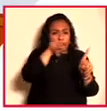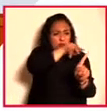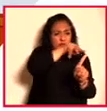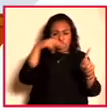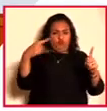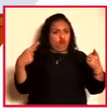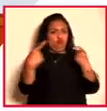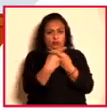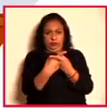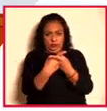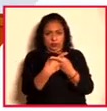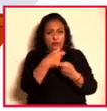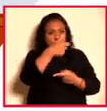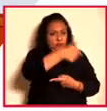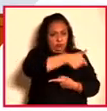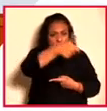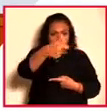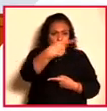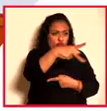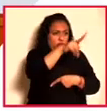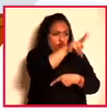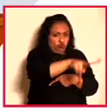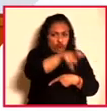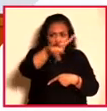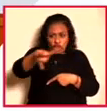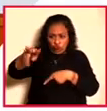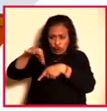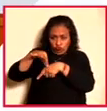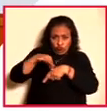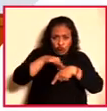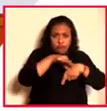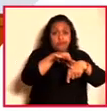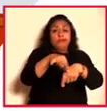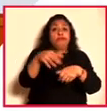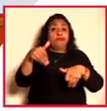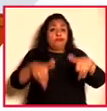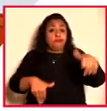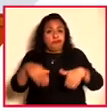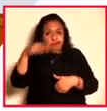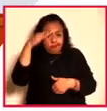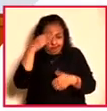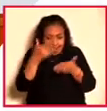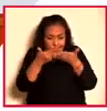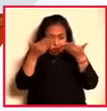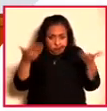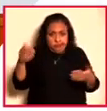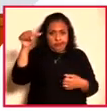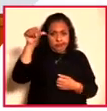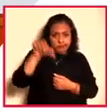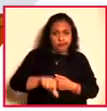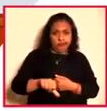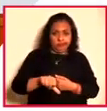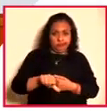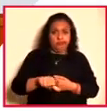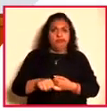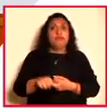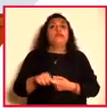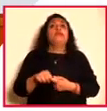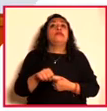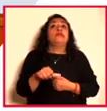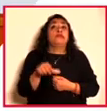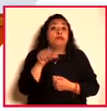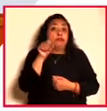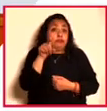Y cada uno tiene su verdad. Y en el teatro hay que pensarlo en presente y en el momento en que